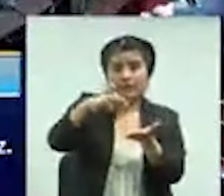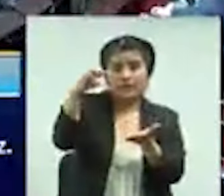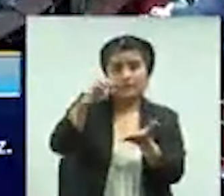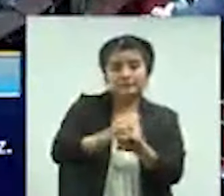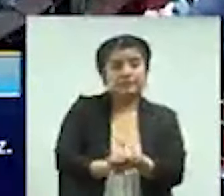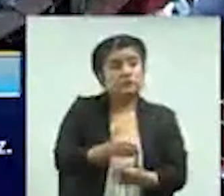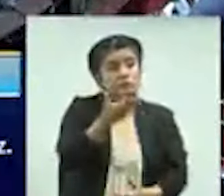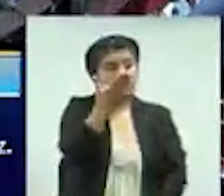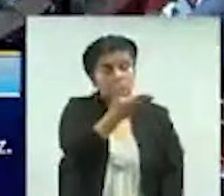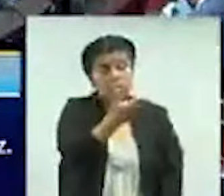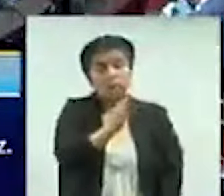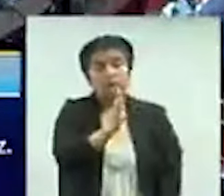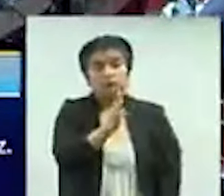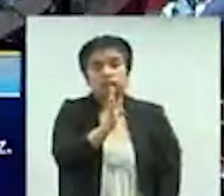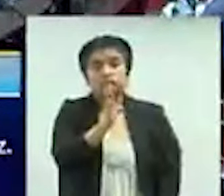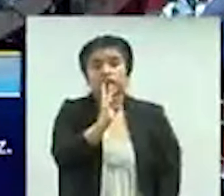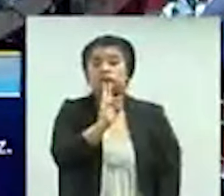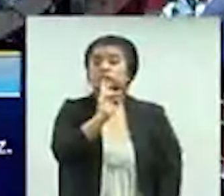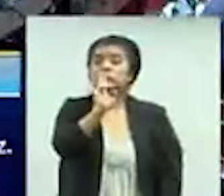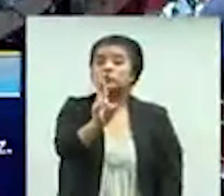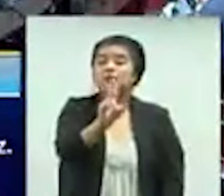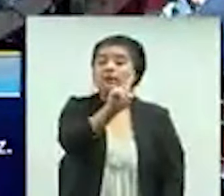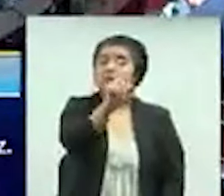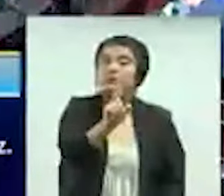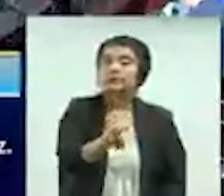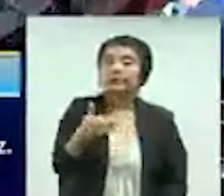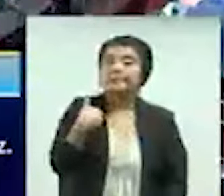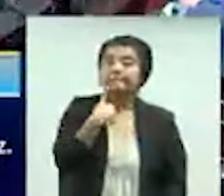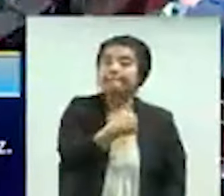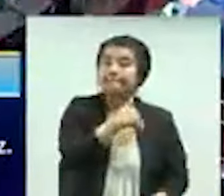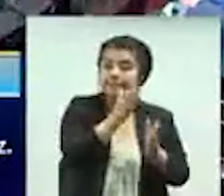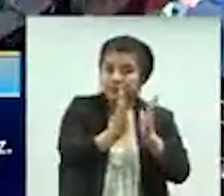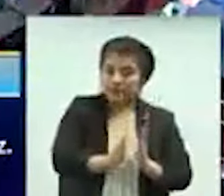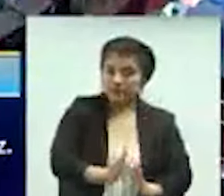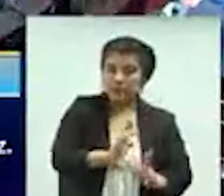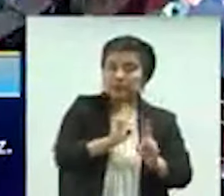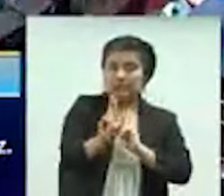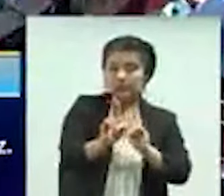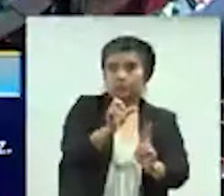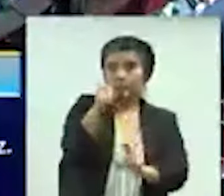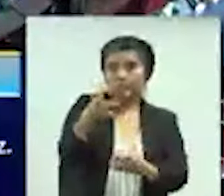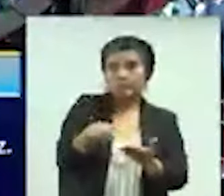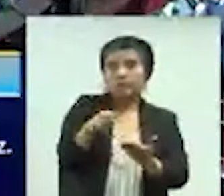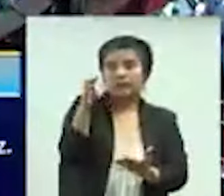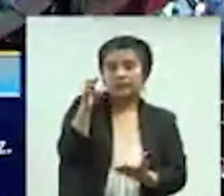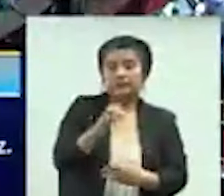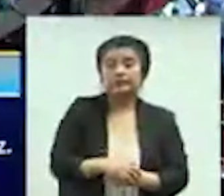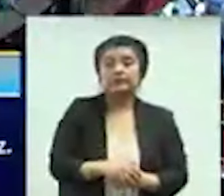Tiene la palabra para responder la pregunta el ministro de Relaciones Exteriores.